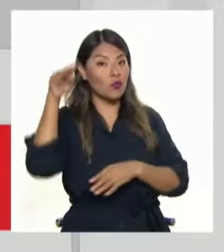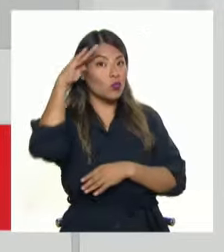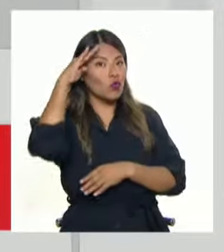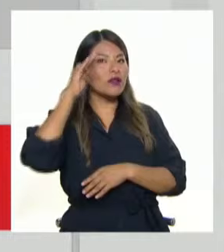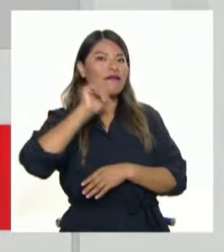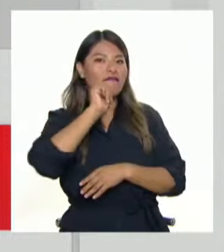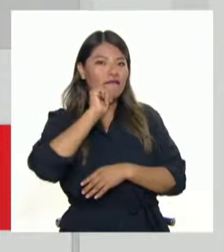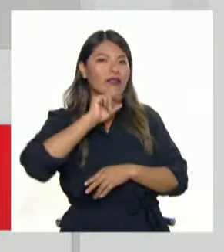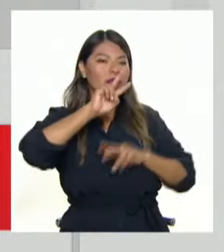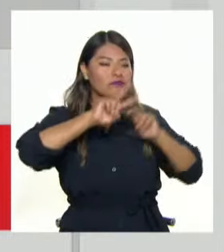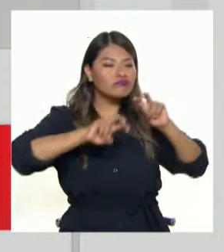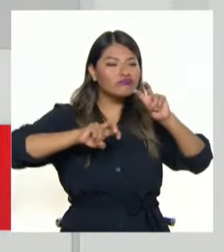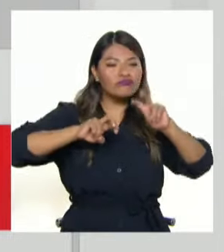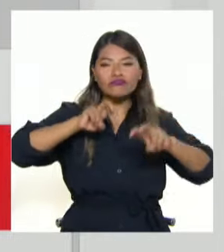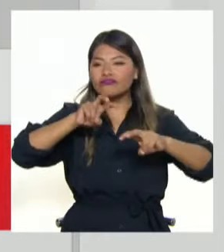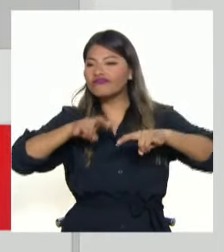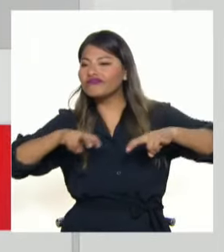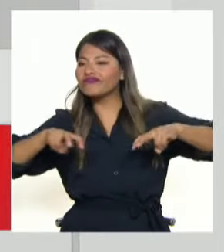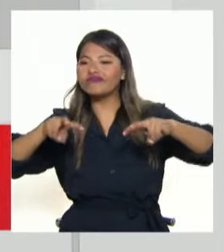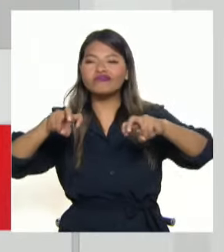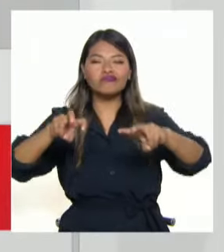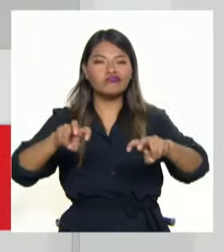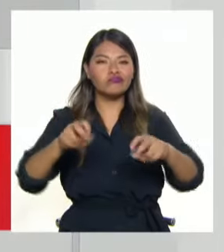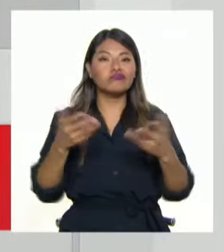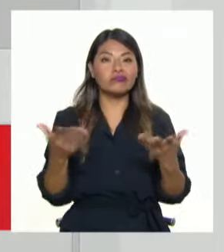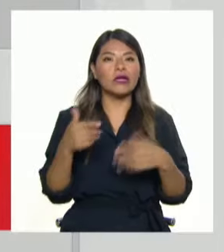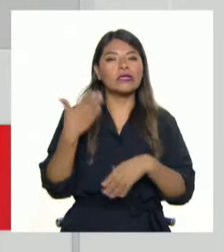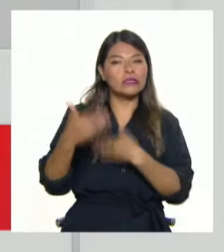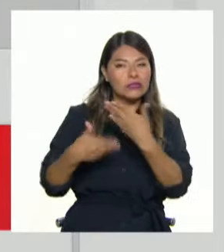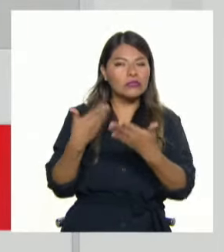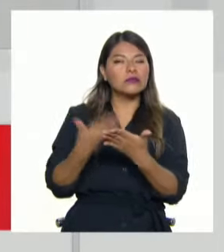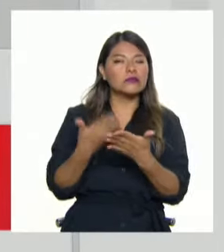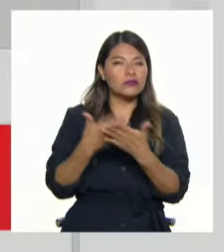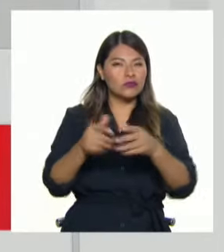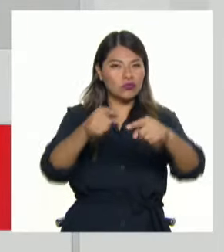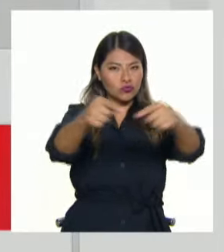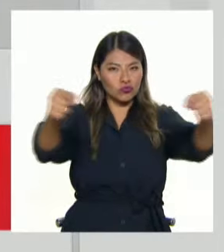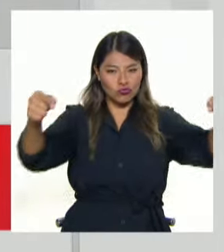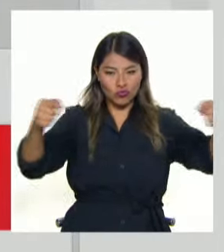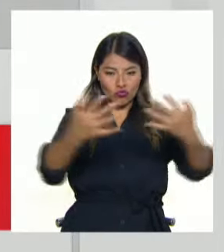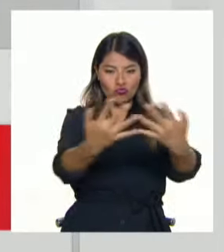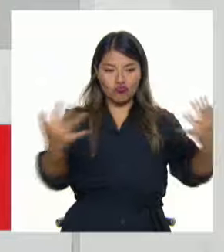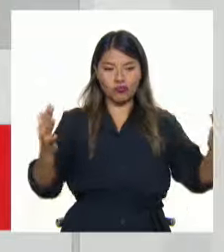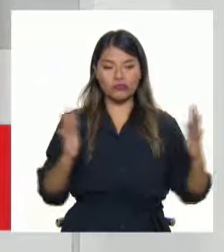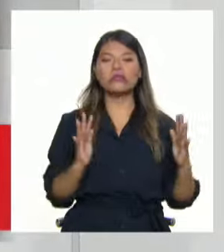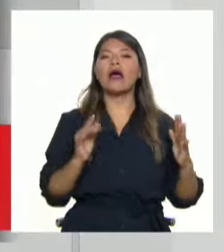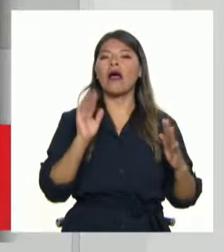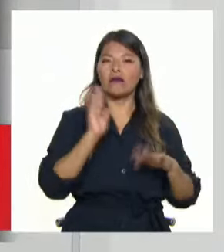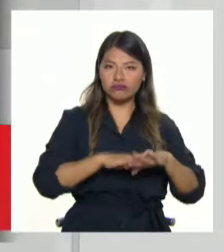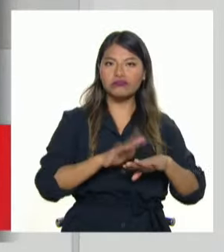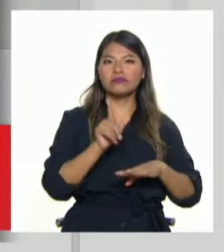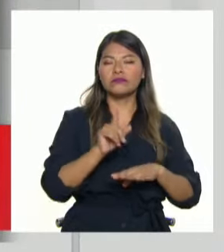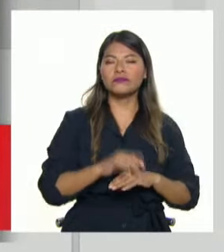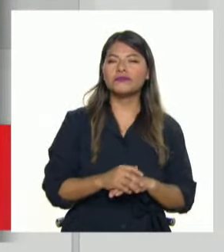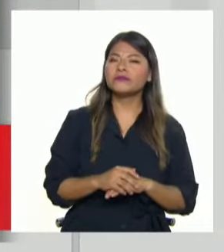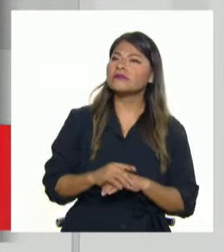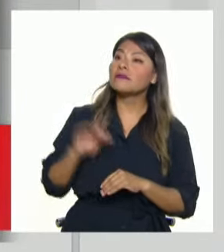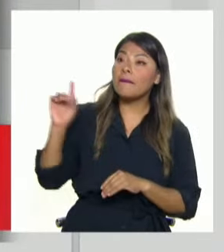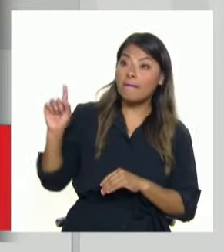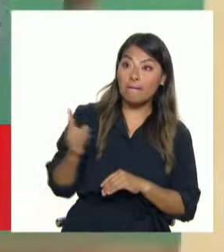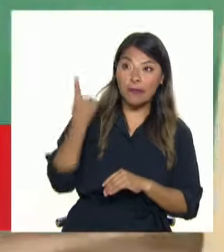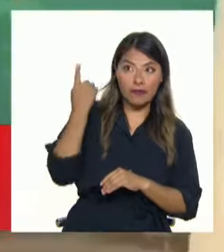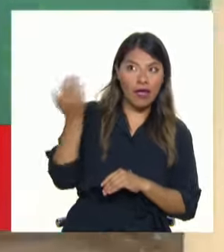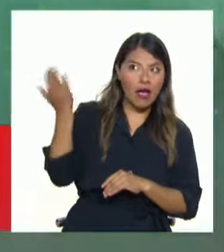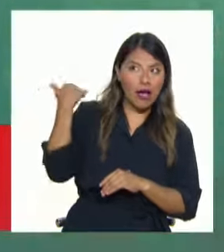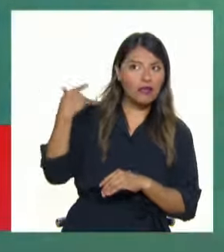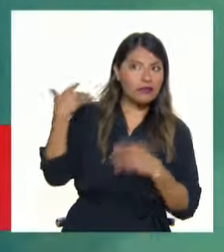armar operativos de emergencia y definitivamente se va a acercar el perímetro de esta provincia. ¿Es la primera vez que atentan contra la vida de este